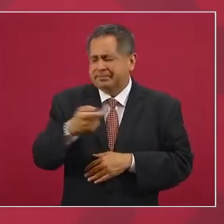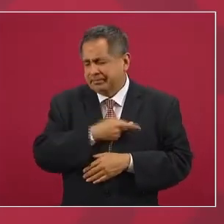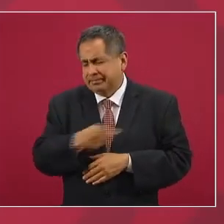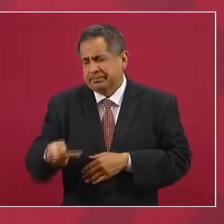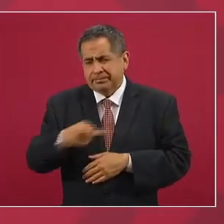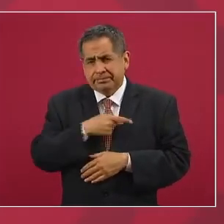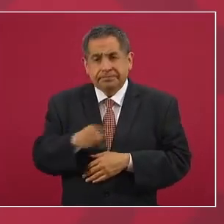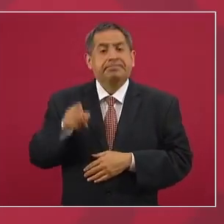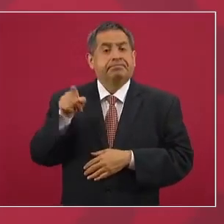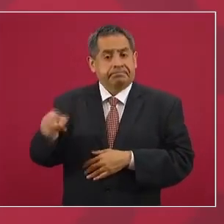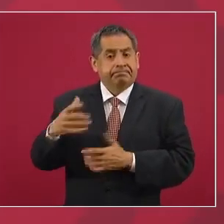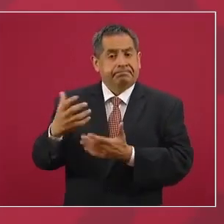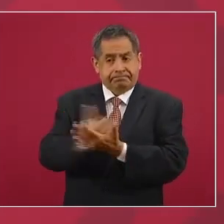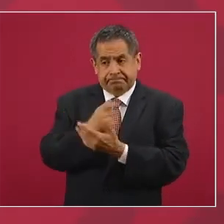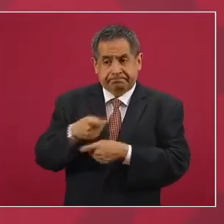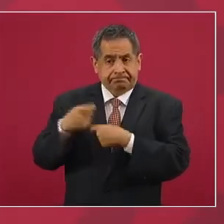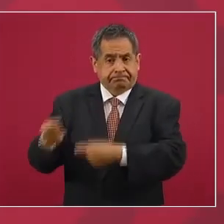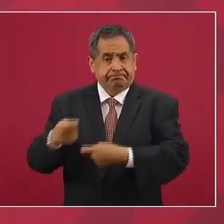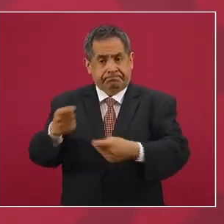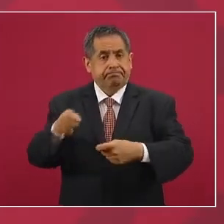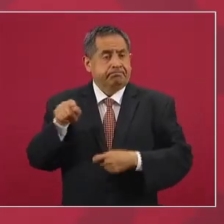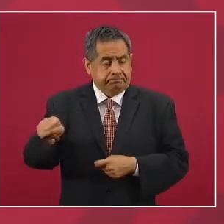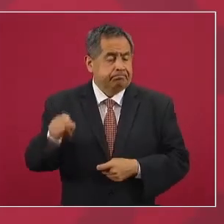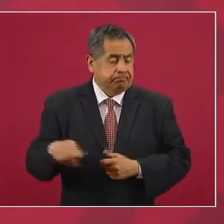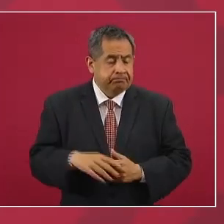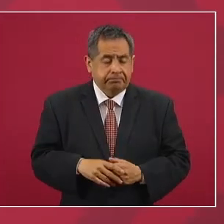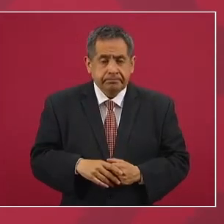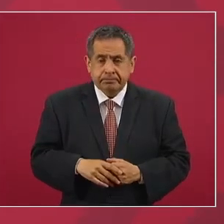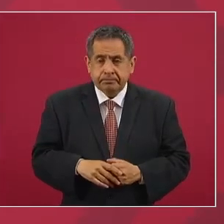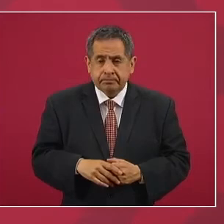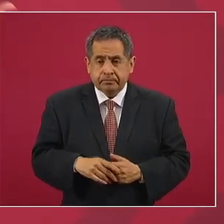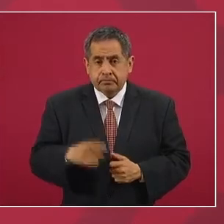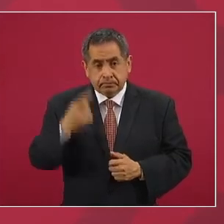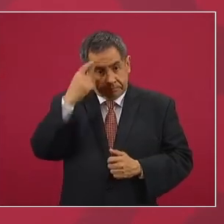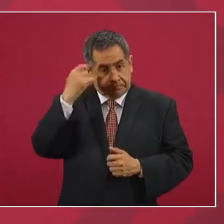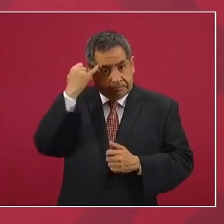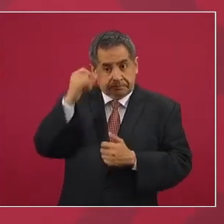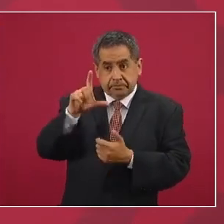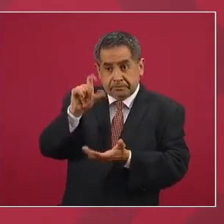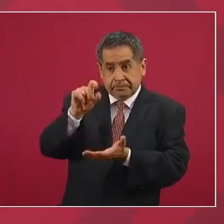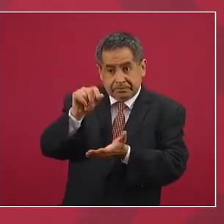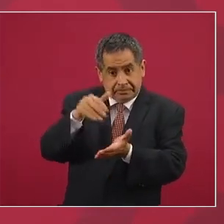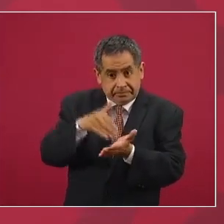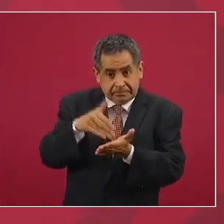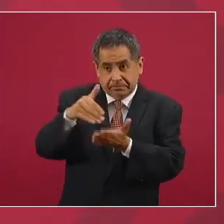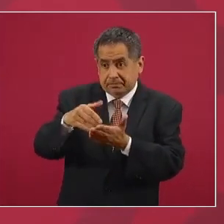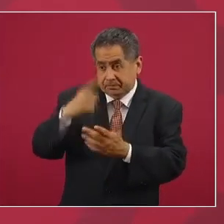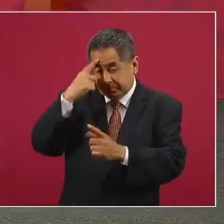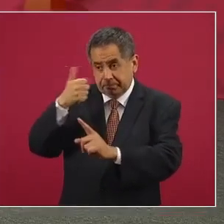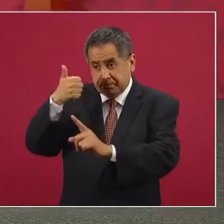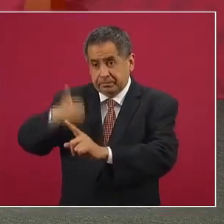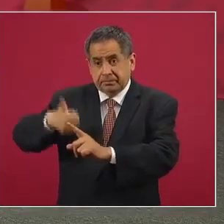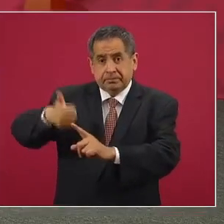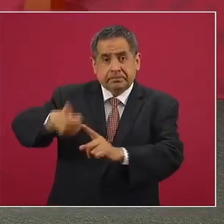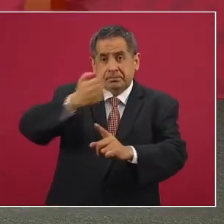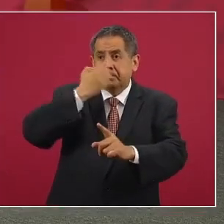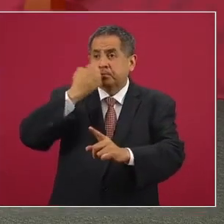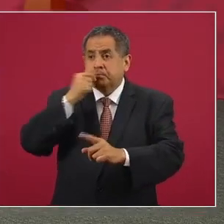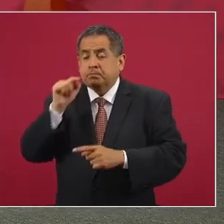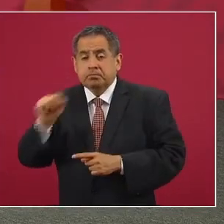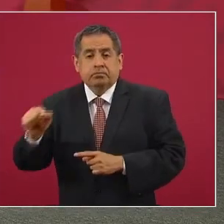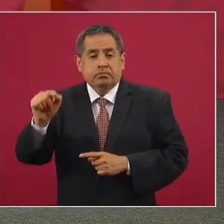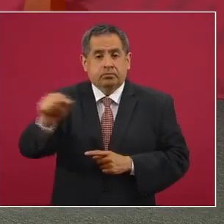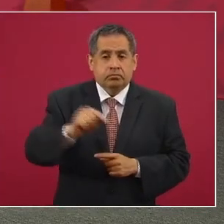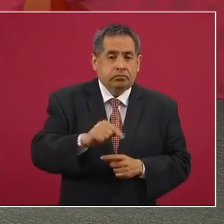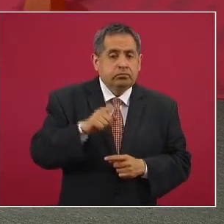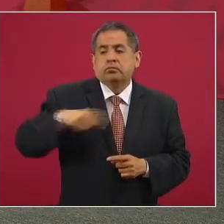marginadas, muy pobres, ¿no? Entonces, pues son 20 millones para cada escuela y